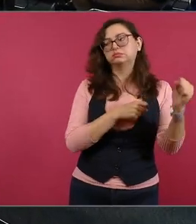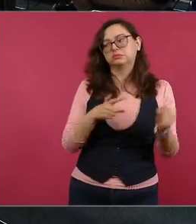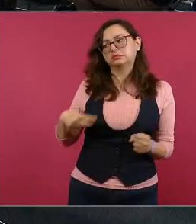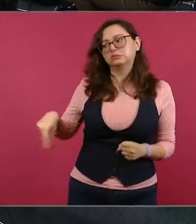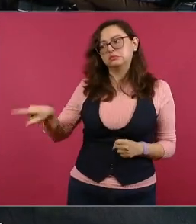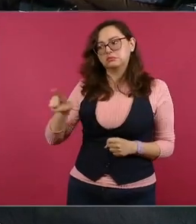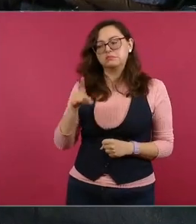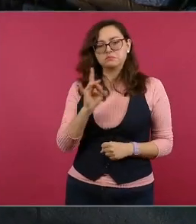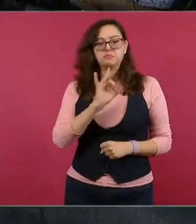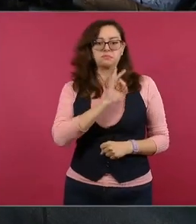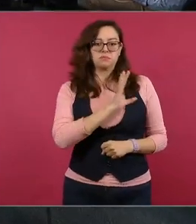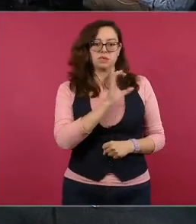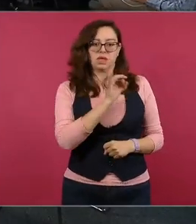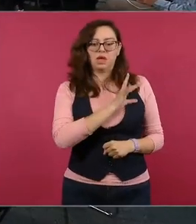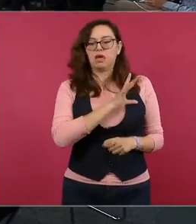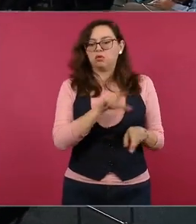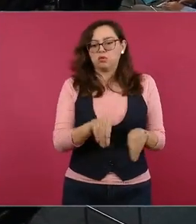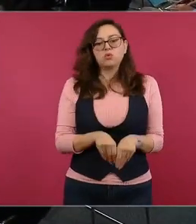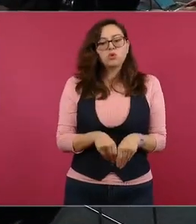y no